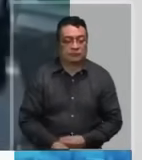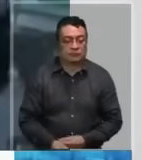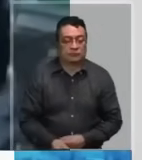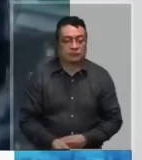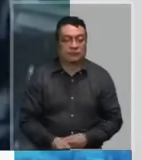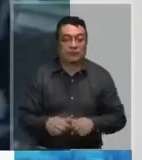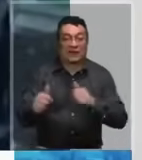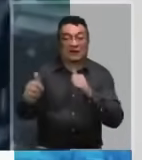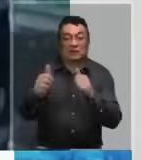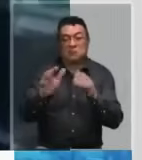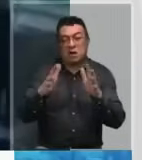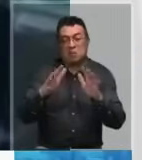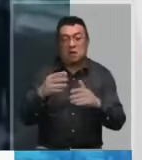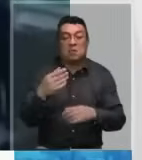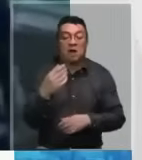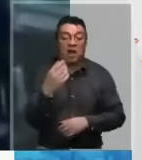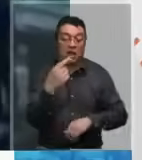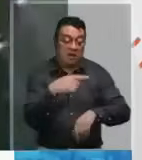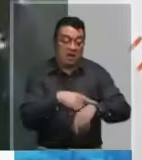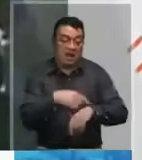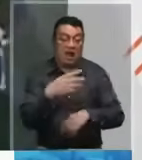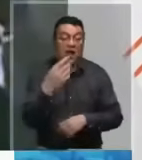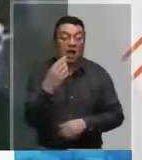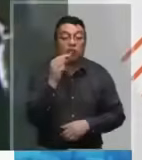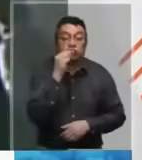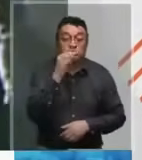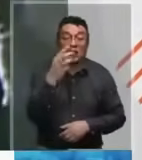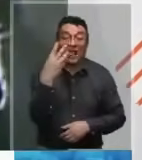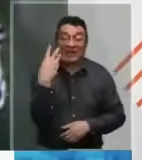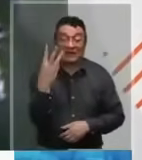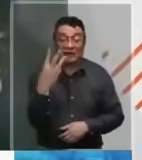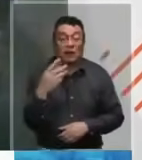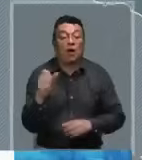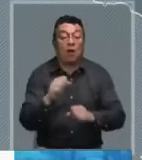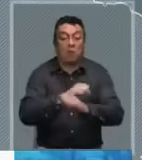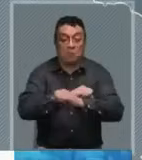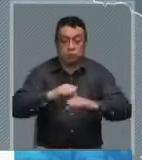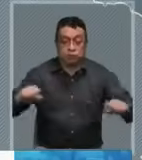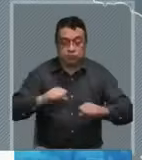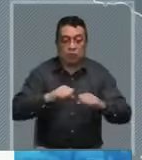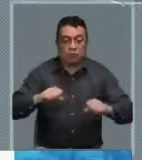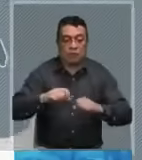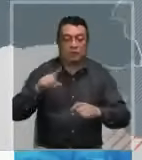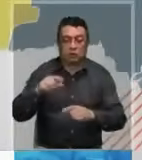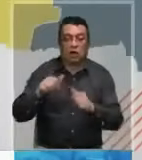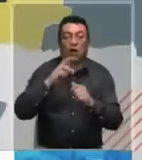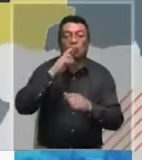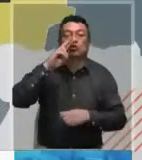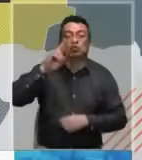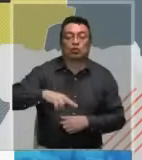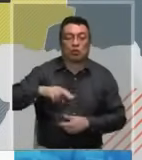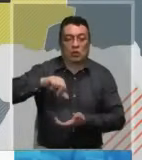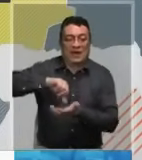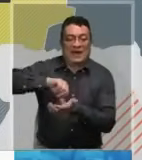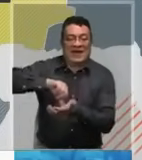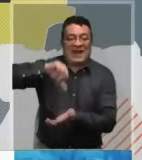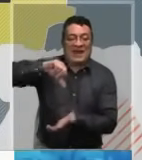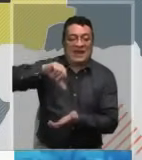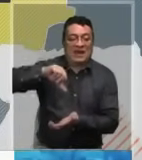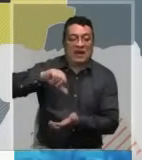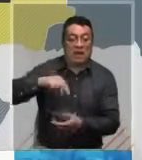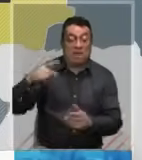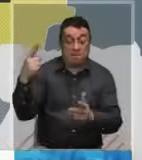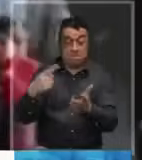Fue cerca de las 14:50 minutos cuando detonó la primera bomba en Kirnam, al sur de Irán. Miles de